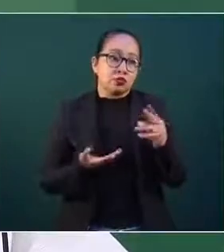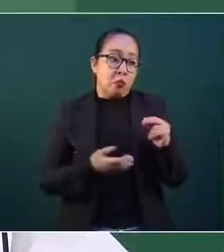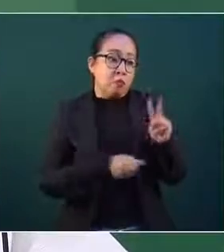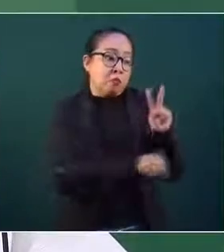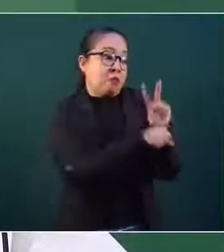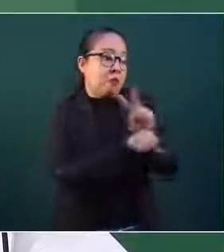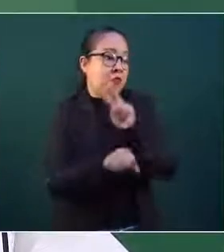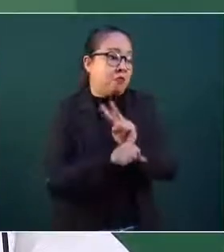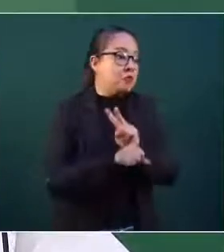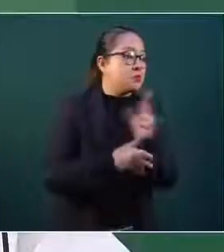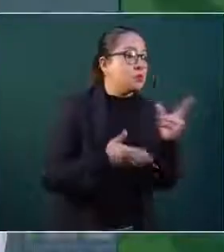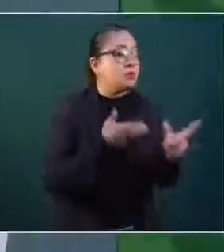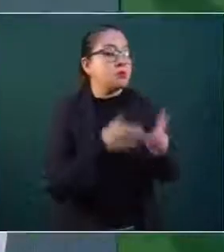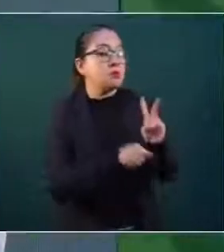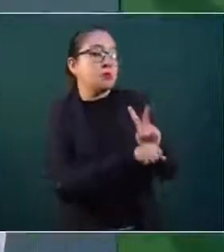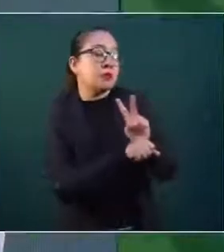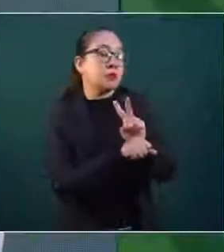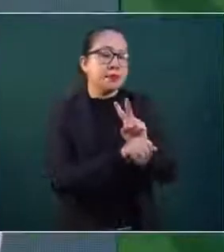tutelándolos.